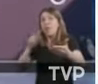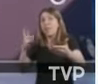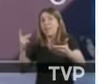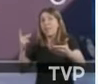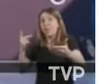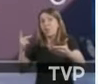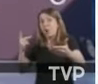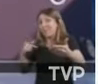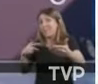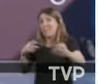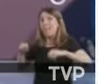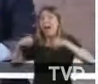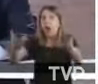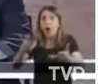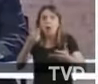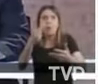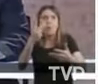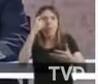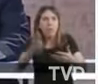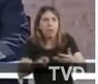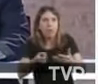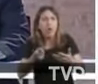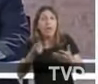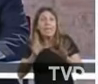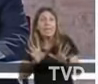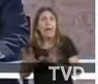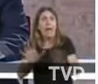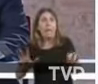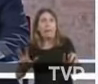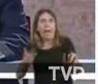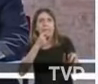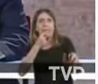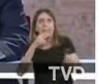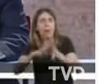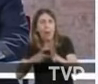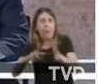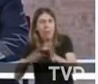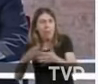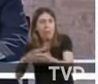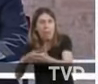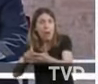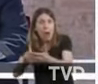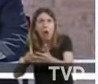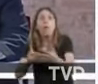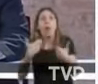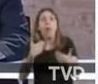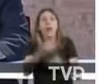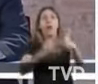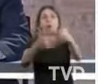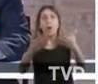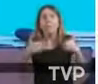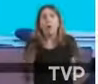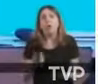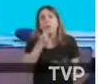poder evitar shocks desestabilizantes para que la Argentina siga en la senda del crecimiento. Entonces, cada vez que alguien